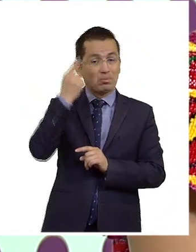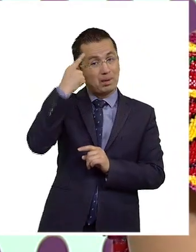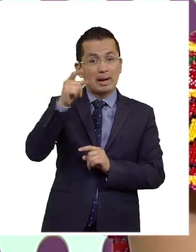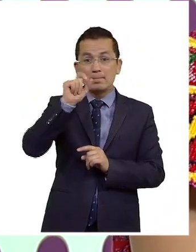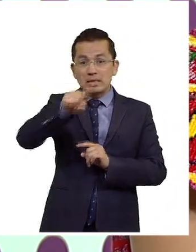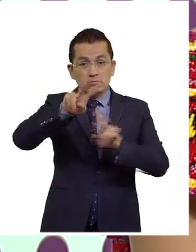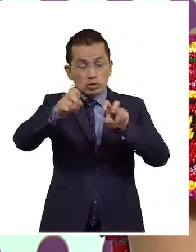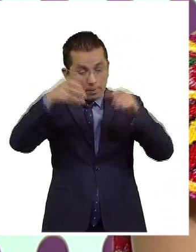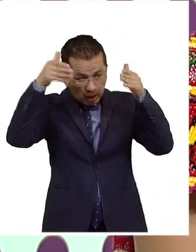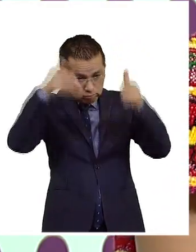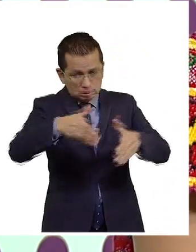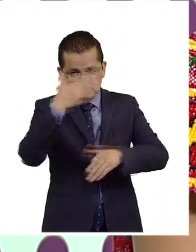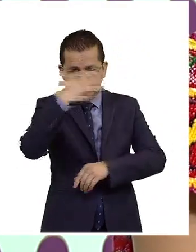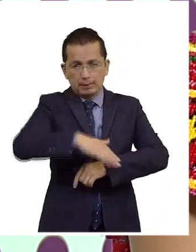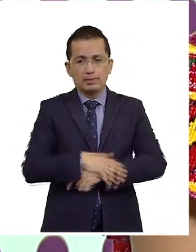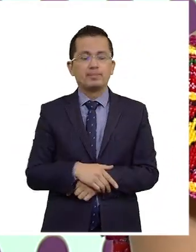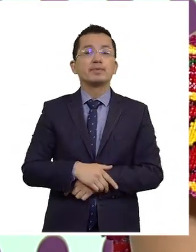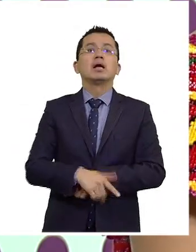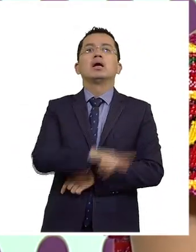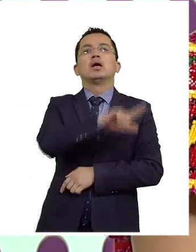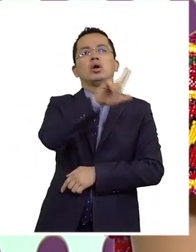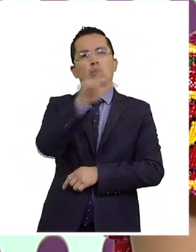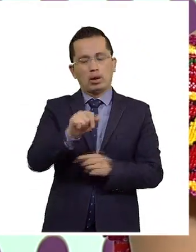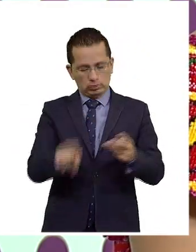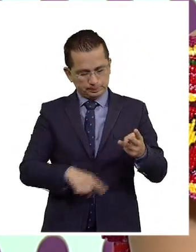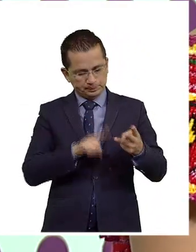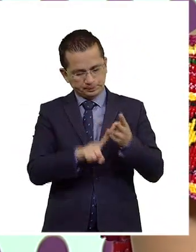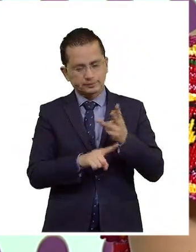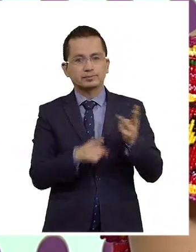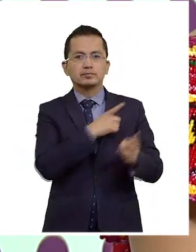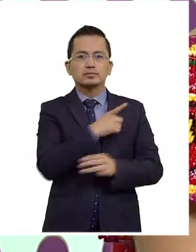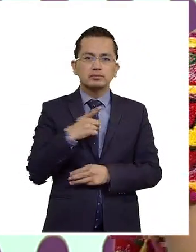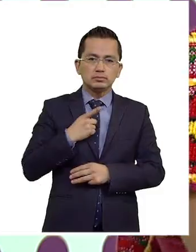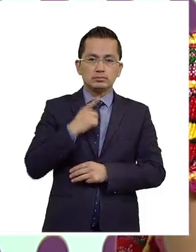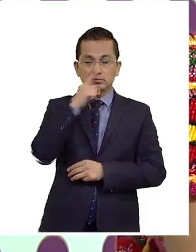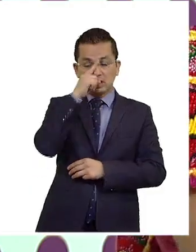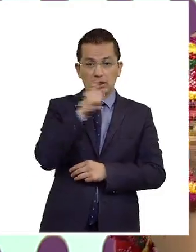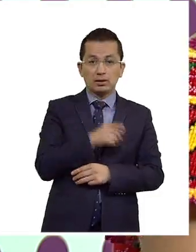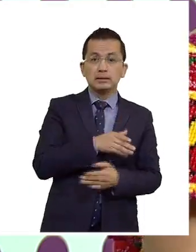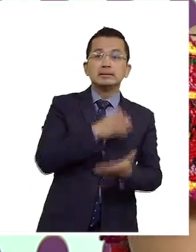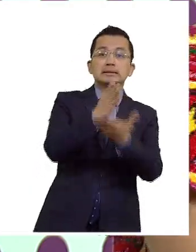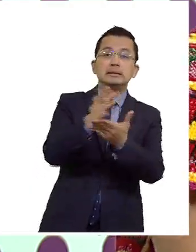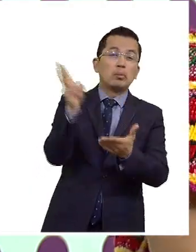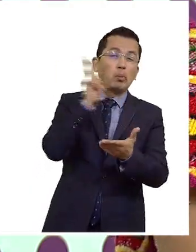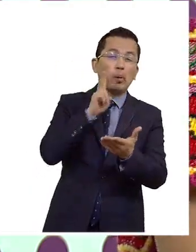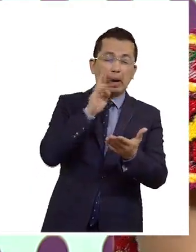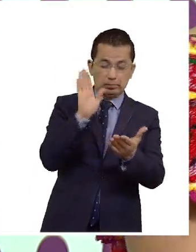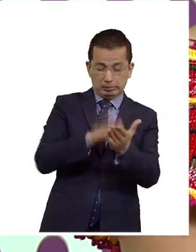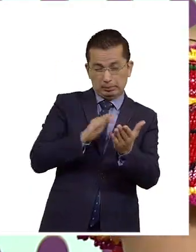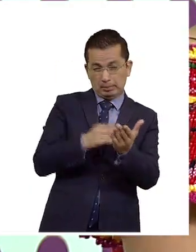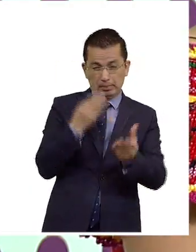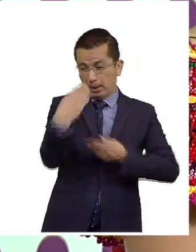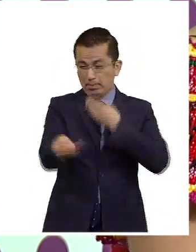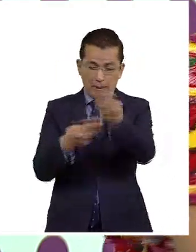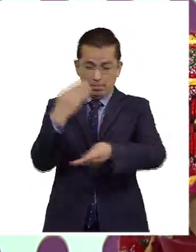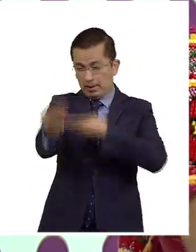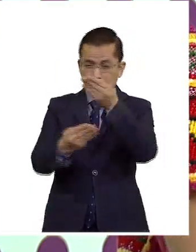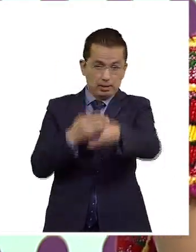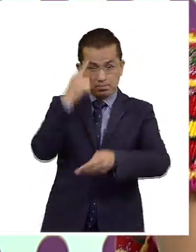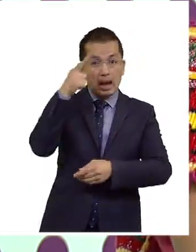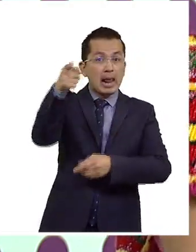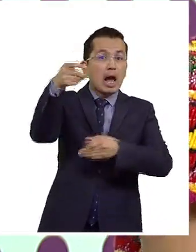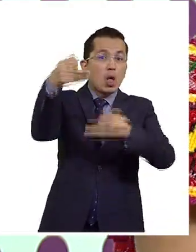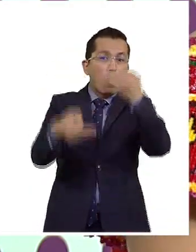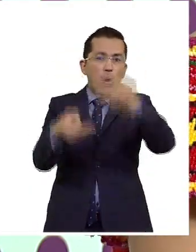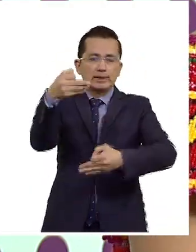Claro. Y después tienes que probarle al juez que tiene esta patología a tu hijo, ¿no? Y para probarle